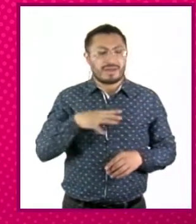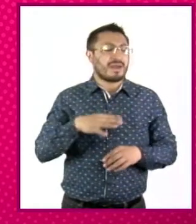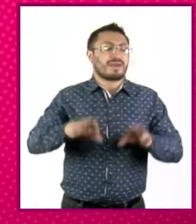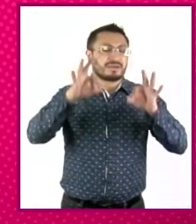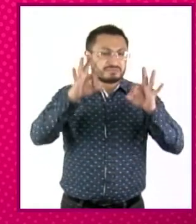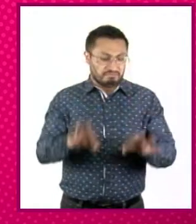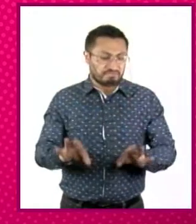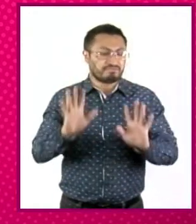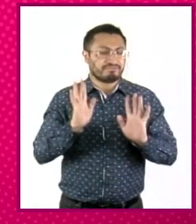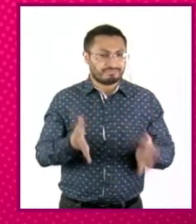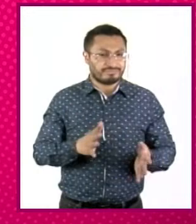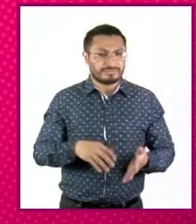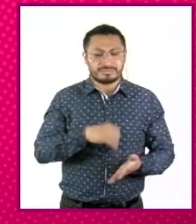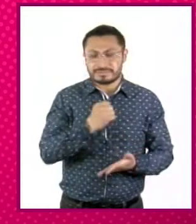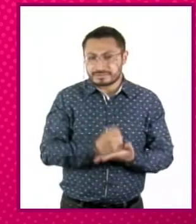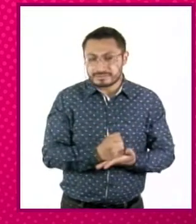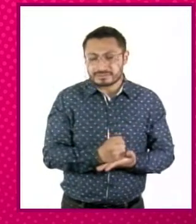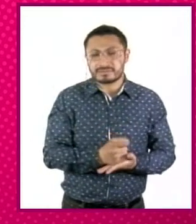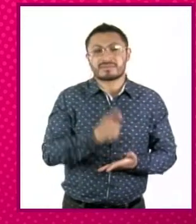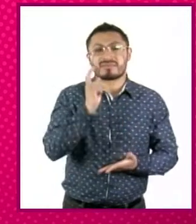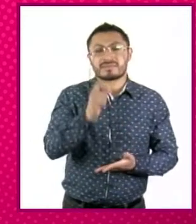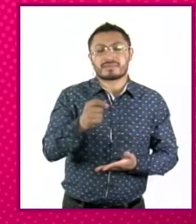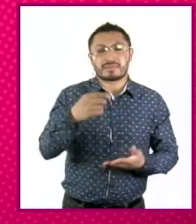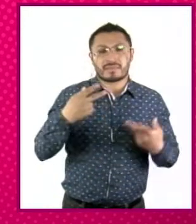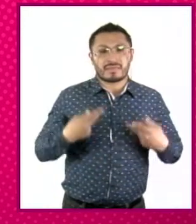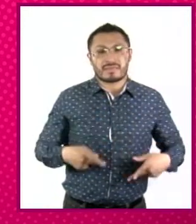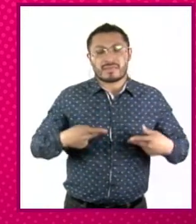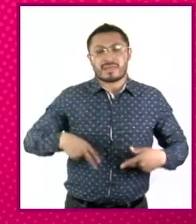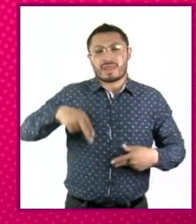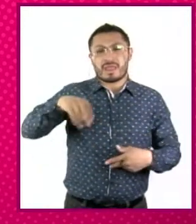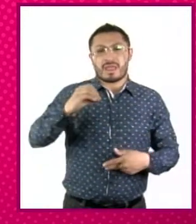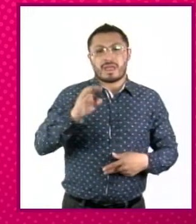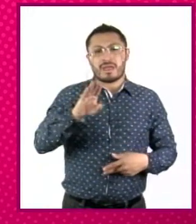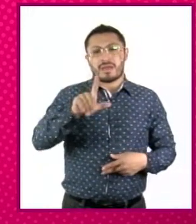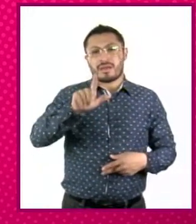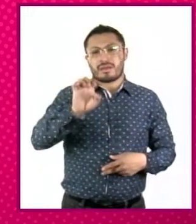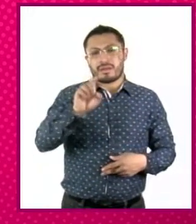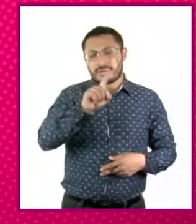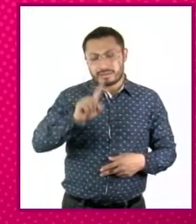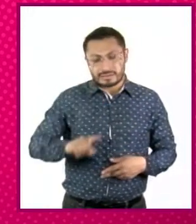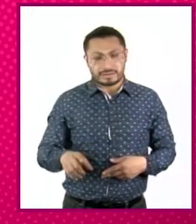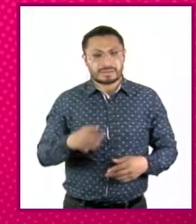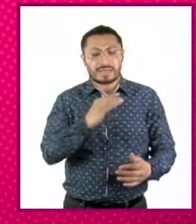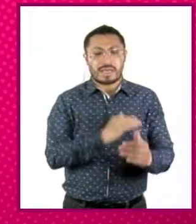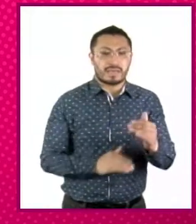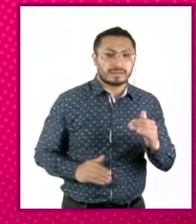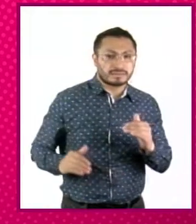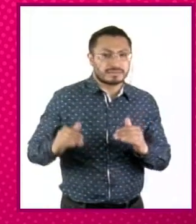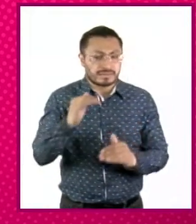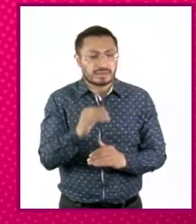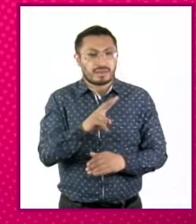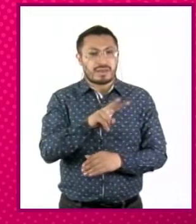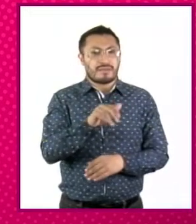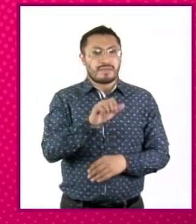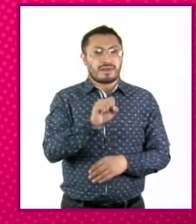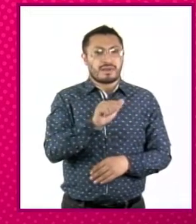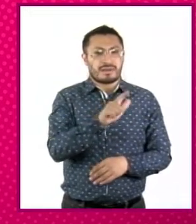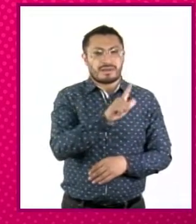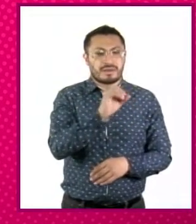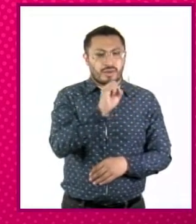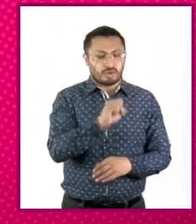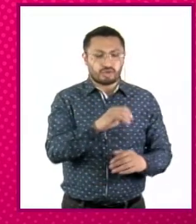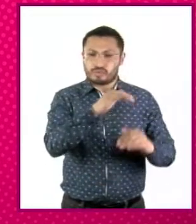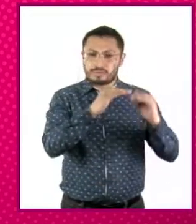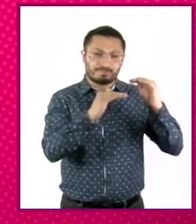¿no? Donde los nobles pues eran superiores a los súbditos, a los vasallos.